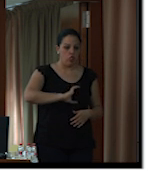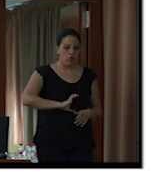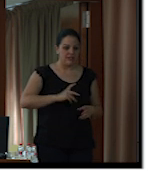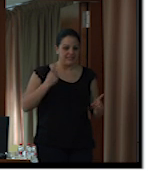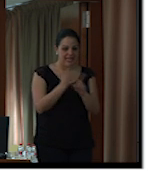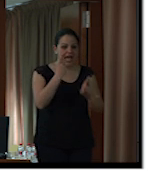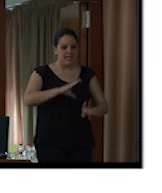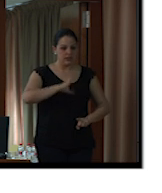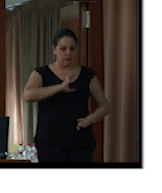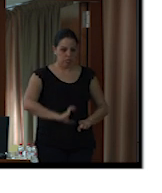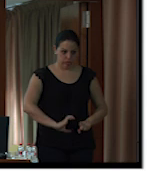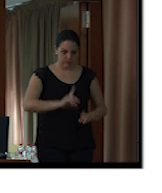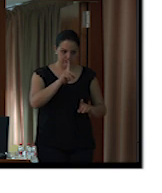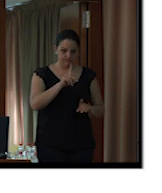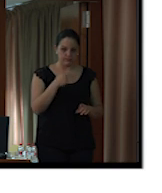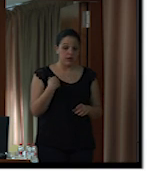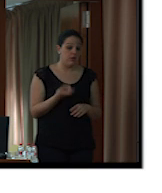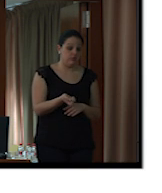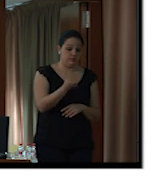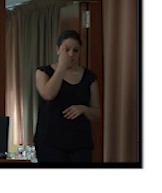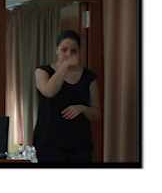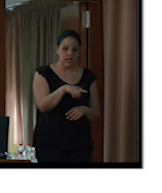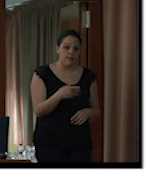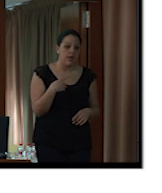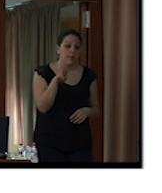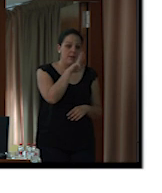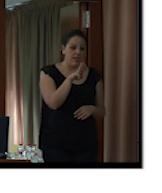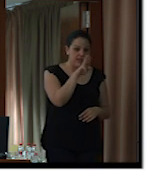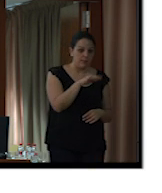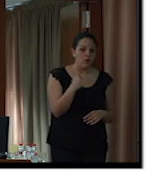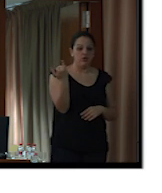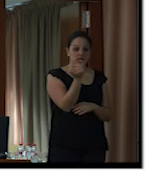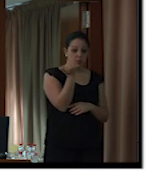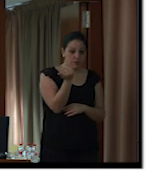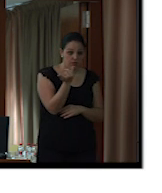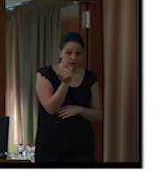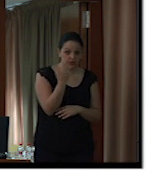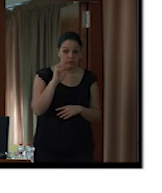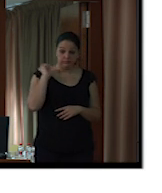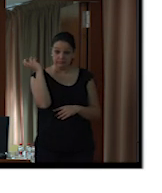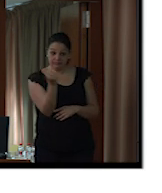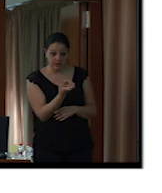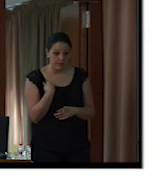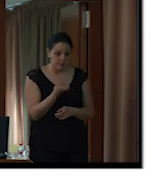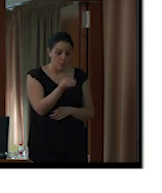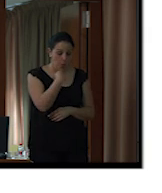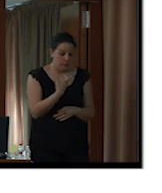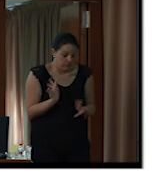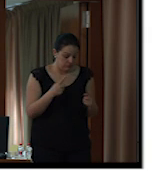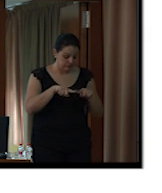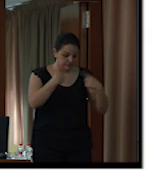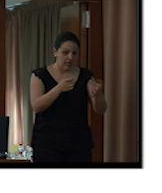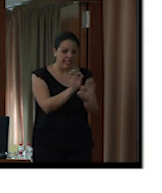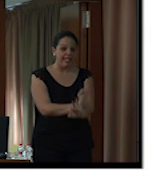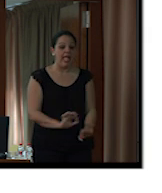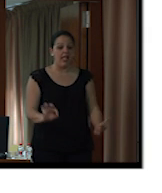fibromialgia, el paracetamol no hace nada, el ibuprofeno no hace nada, y hay muchas cosas que no hacen nada y que se recetan a los pacientes con